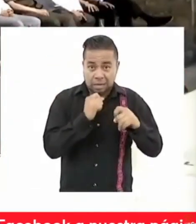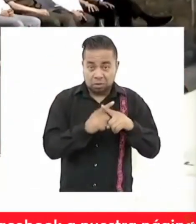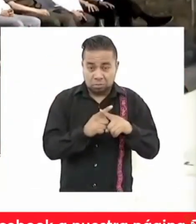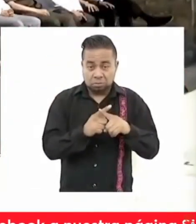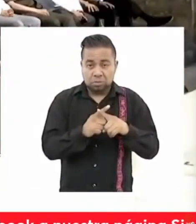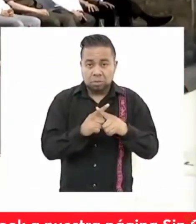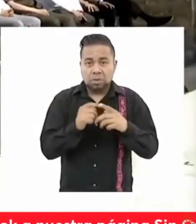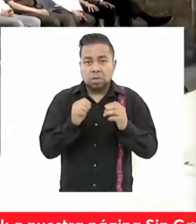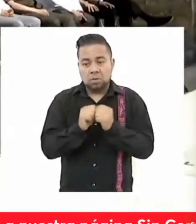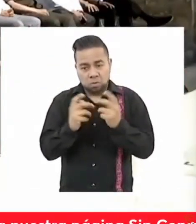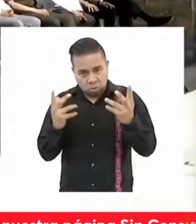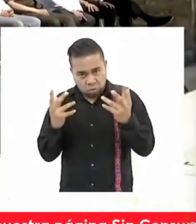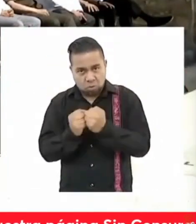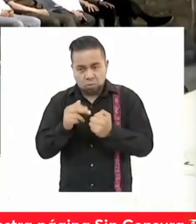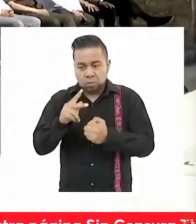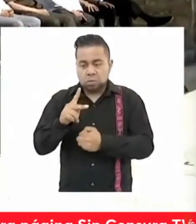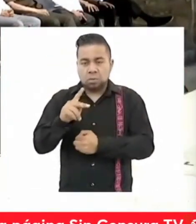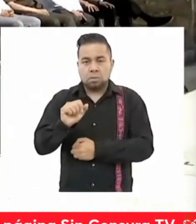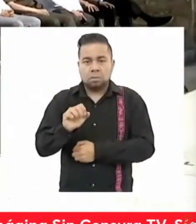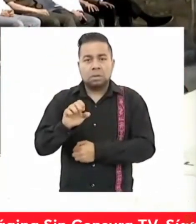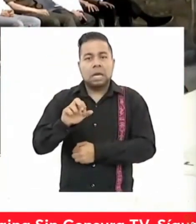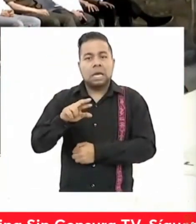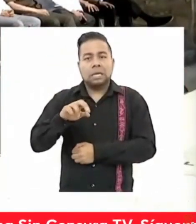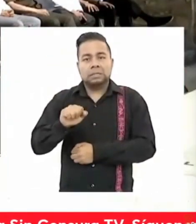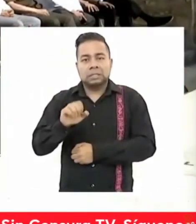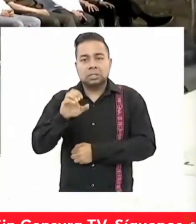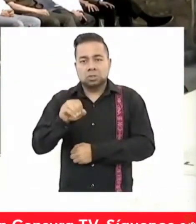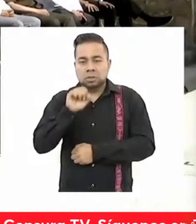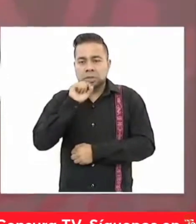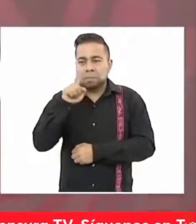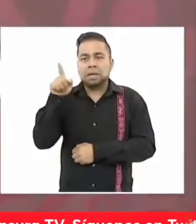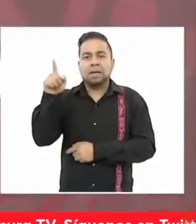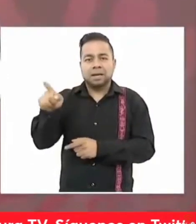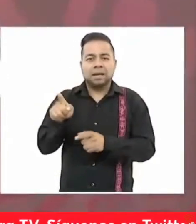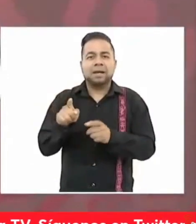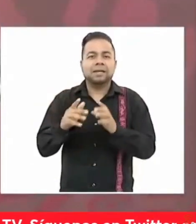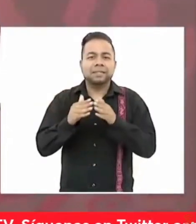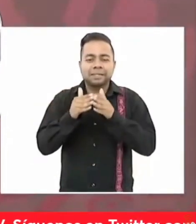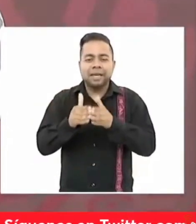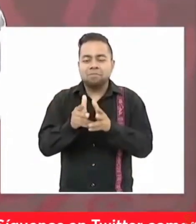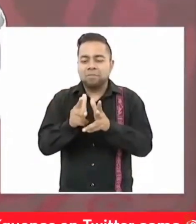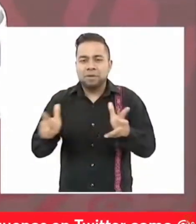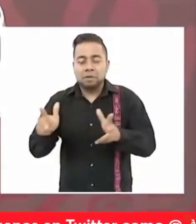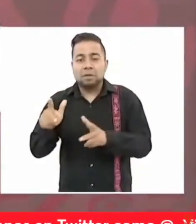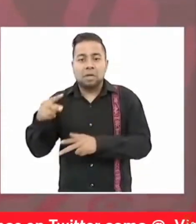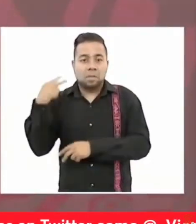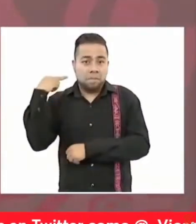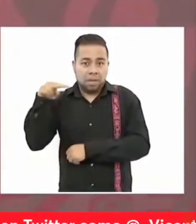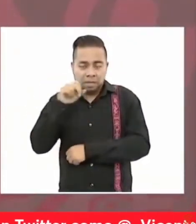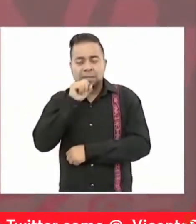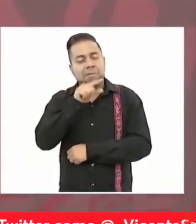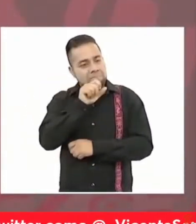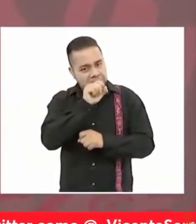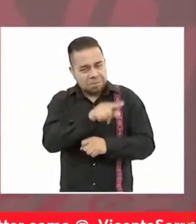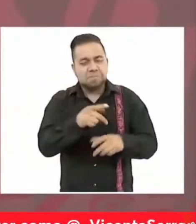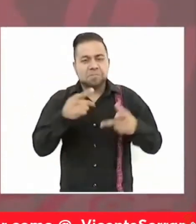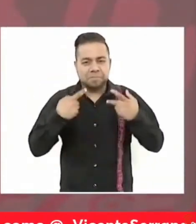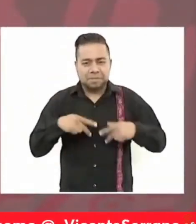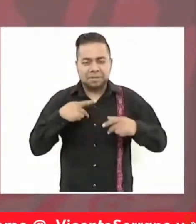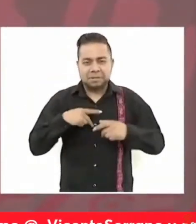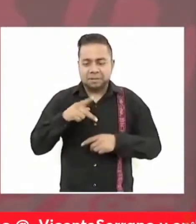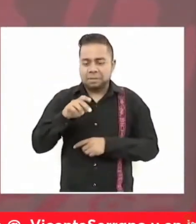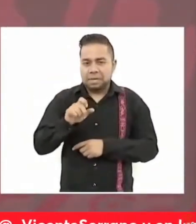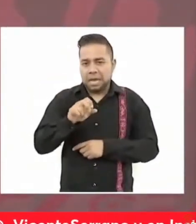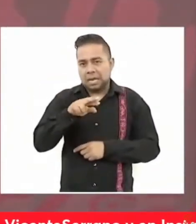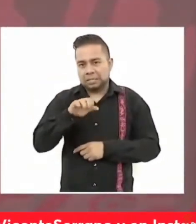con Pearson hace el puerto de Veracruz y con Pearson hace, que